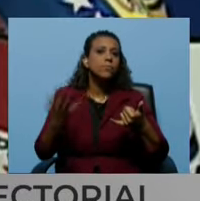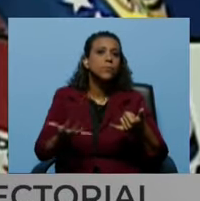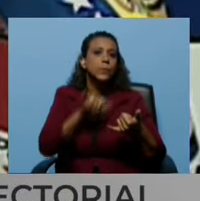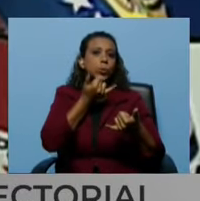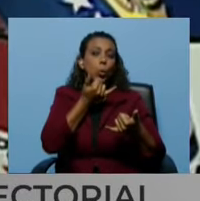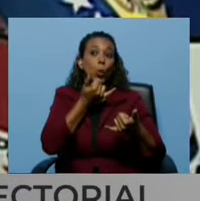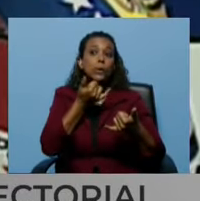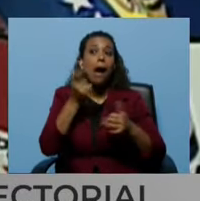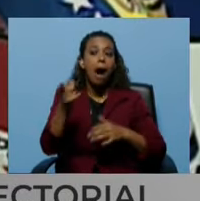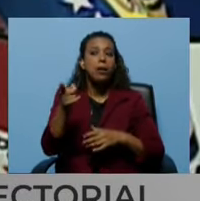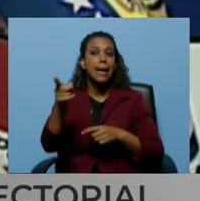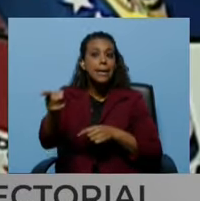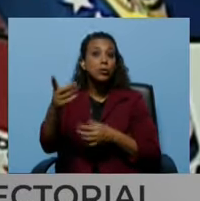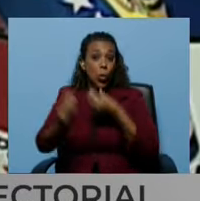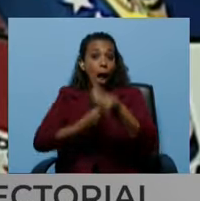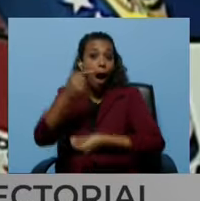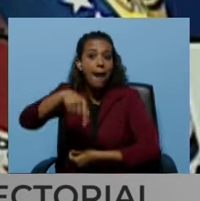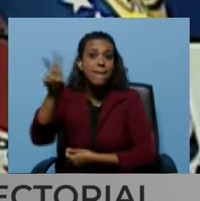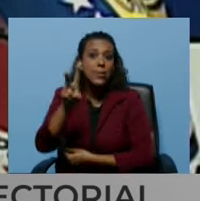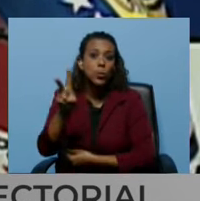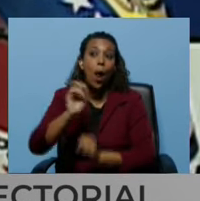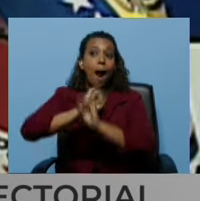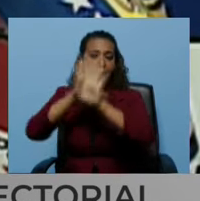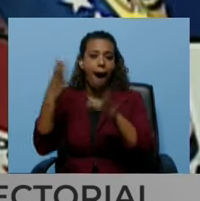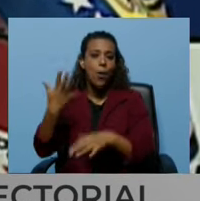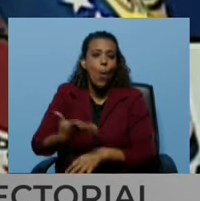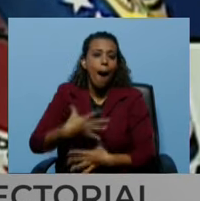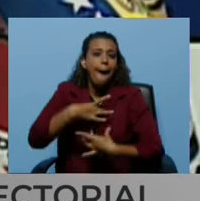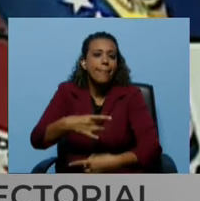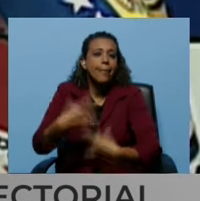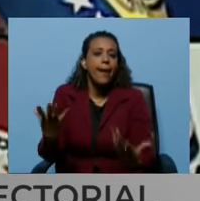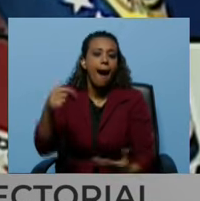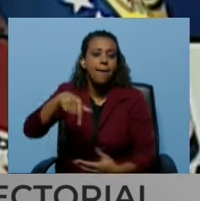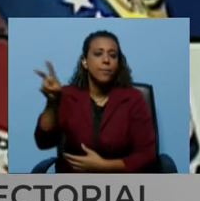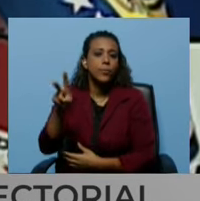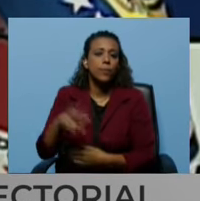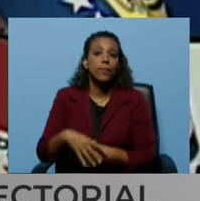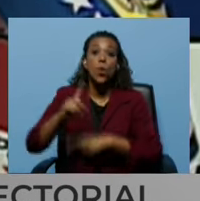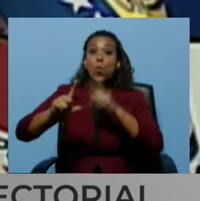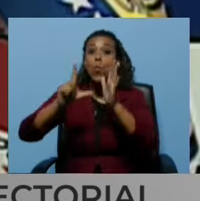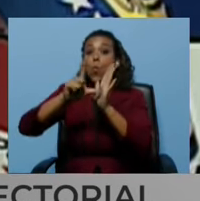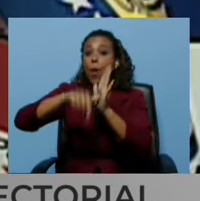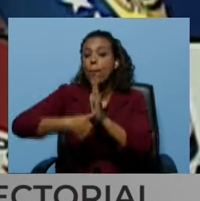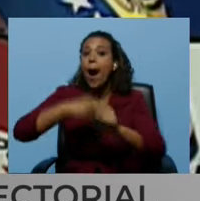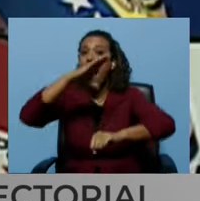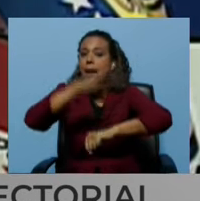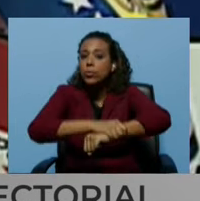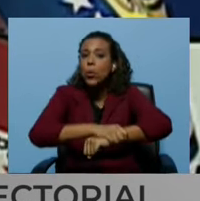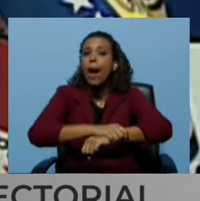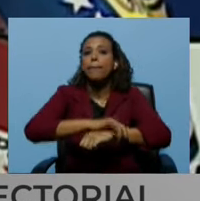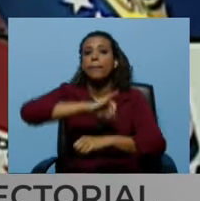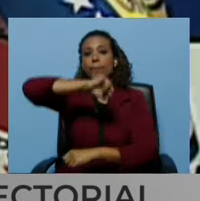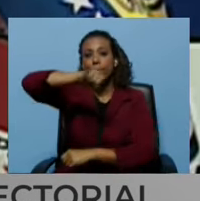la tarea que venían a hacer en Venezuela está muy claro allí. Luego capturamos al señor